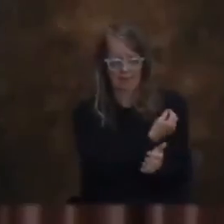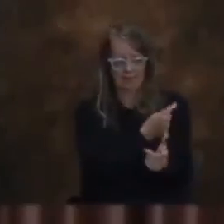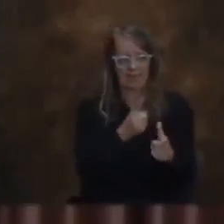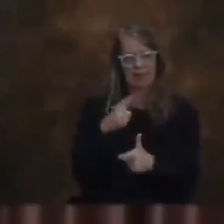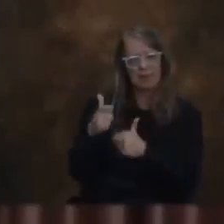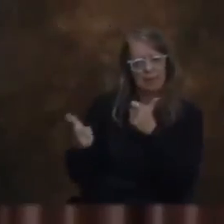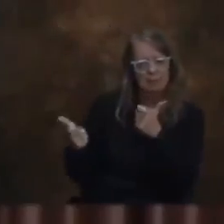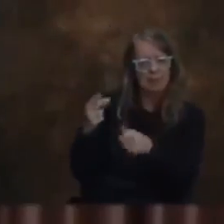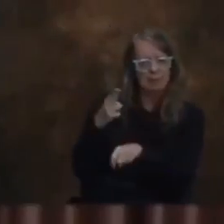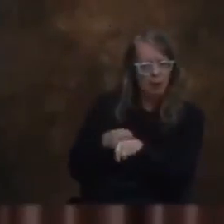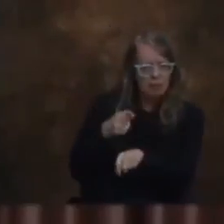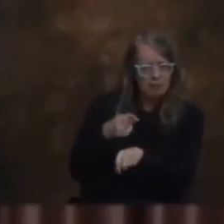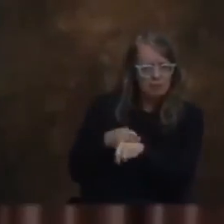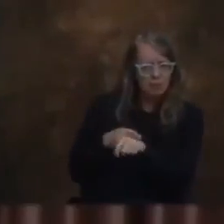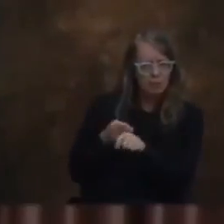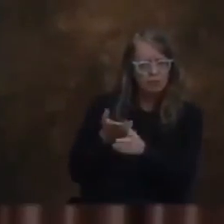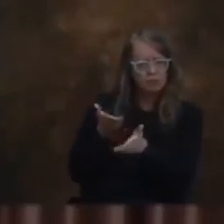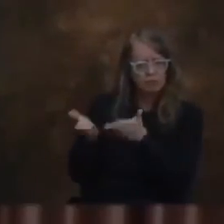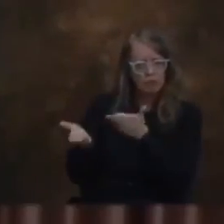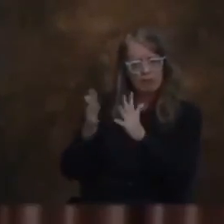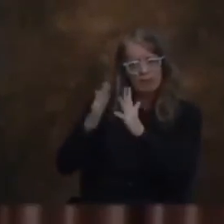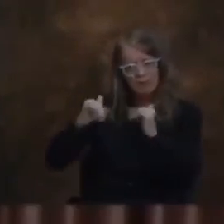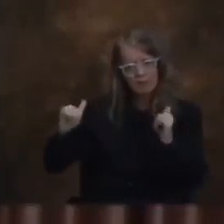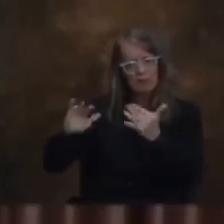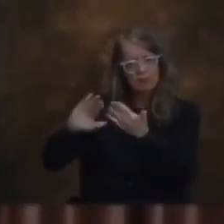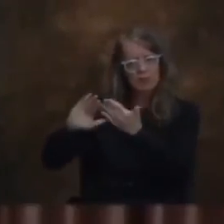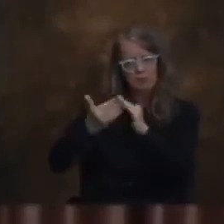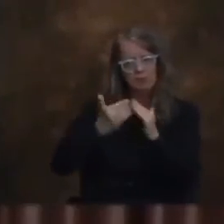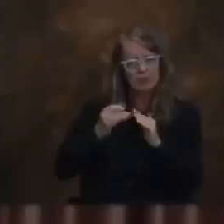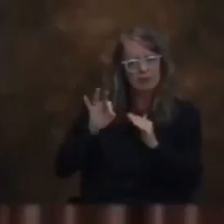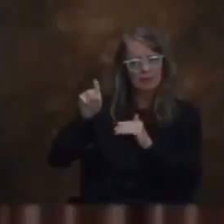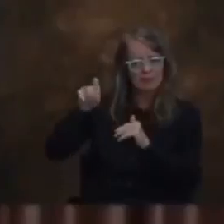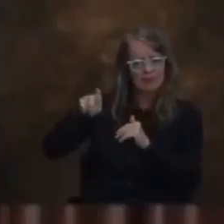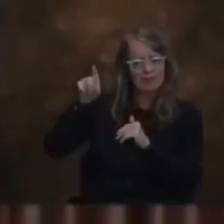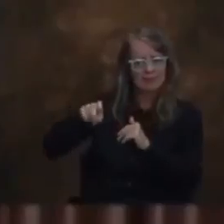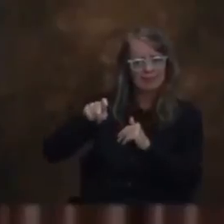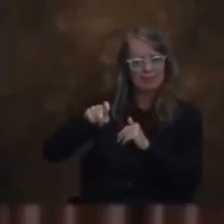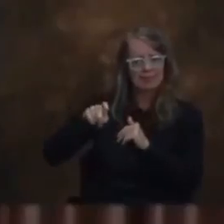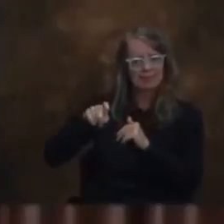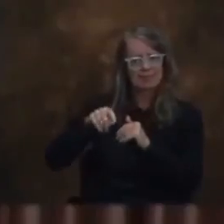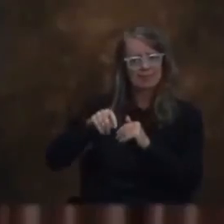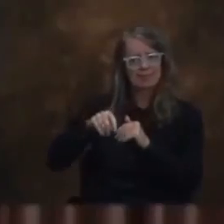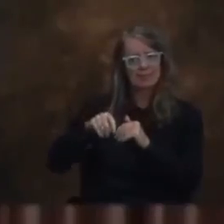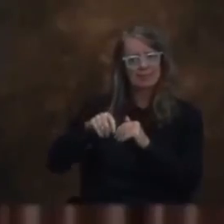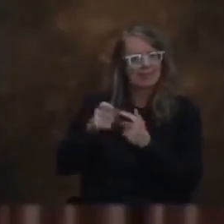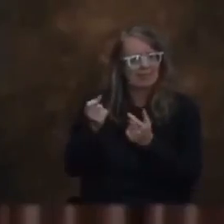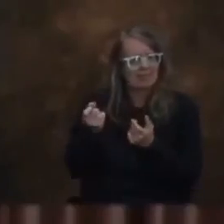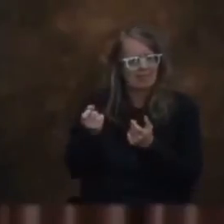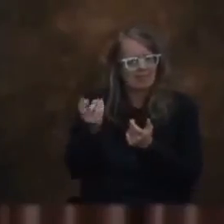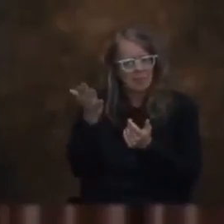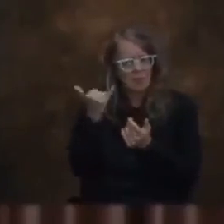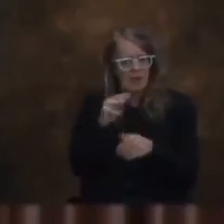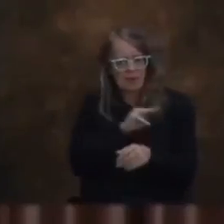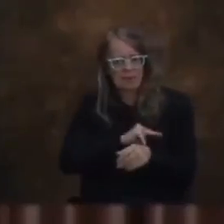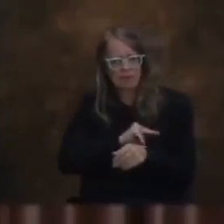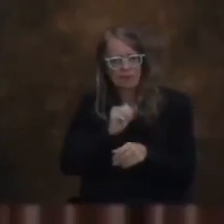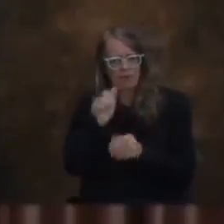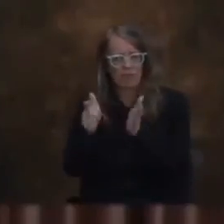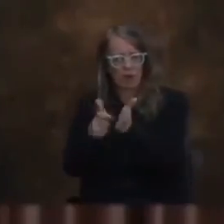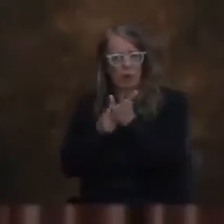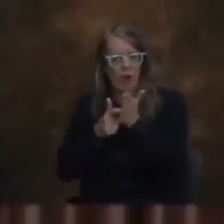hospitales en carolina el norte sabemos que están sirviendo a muchas poblaciones muy diversas esperamos que sigan conversando sobre estas